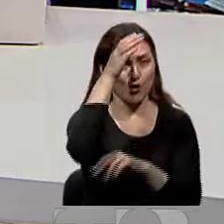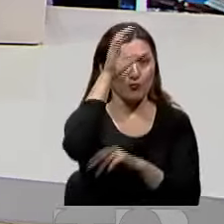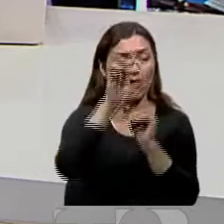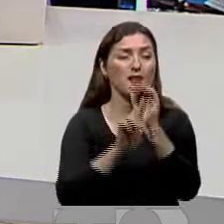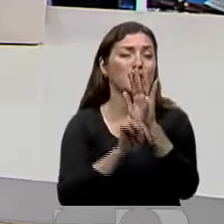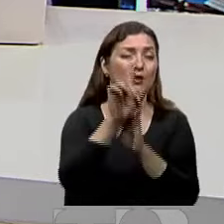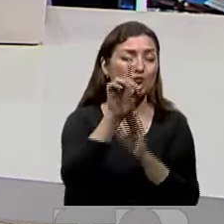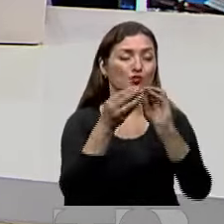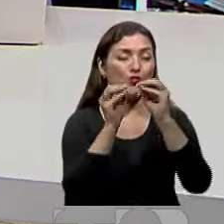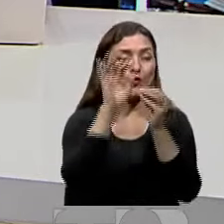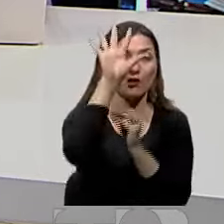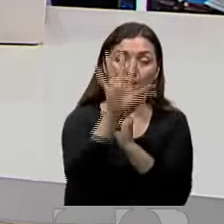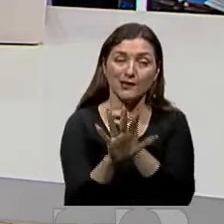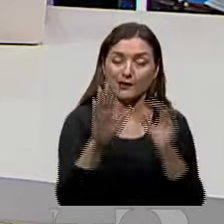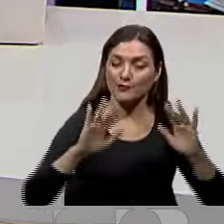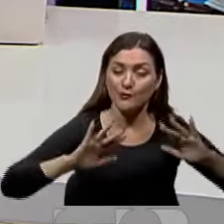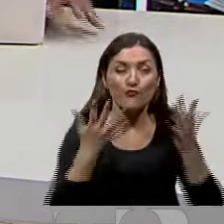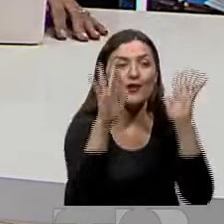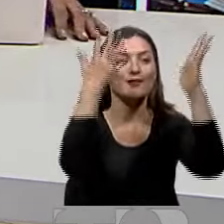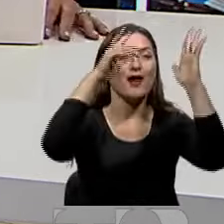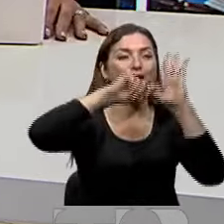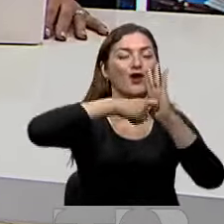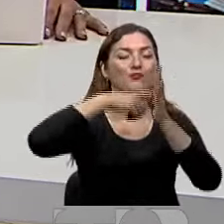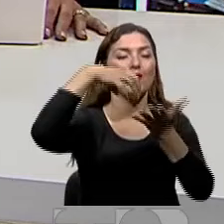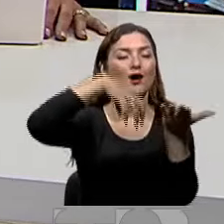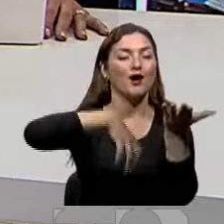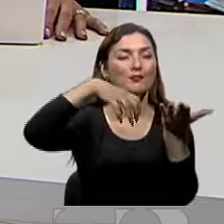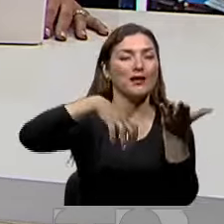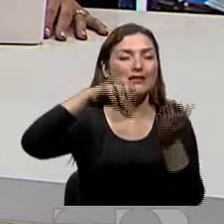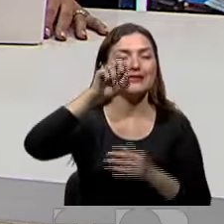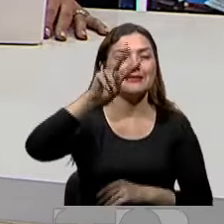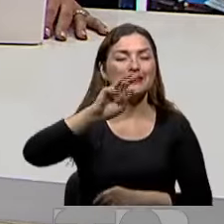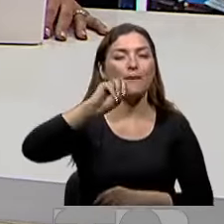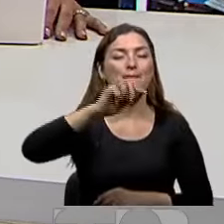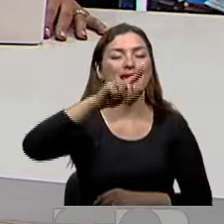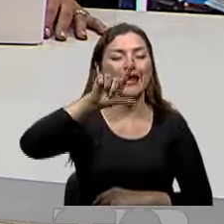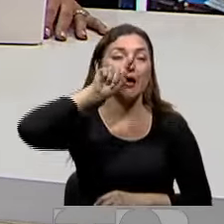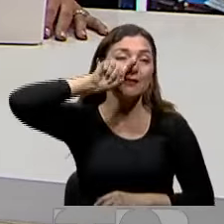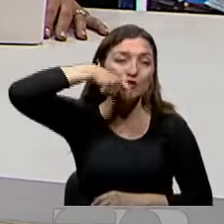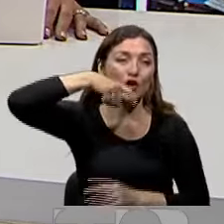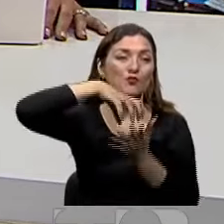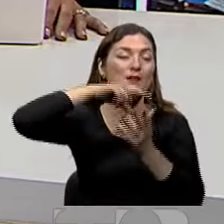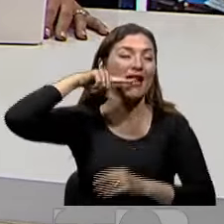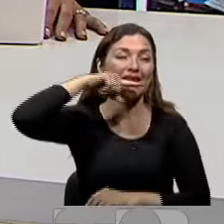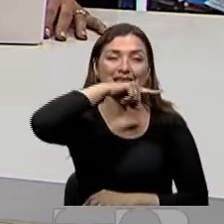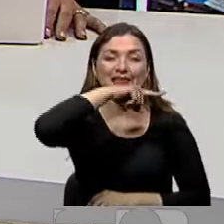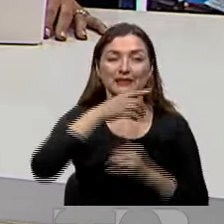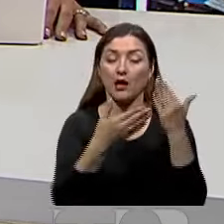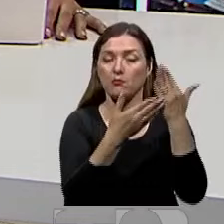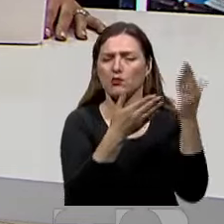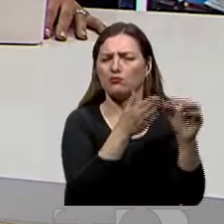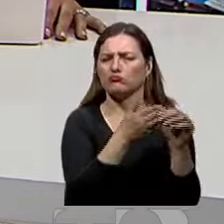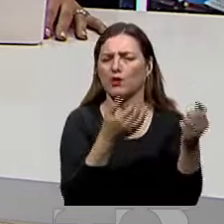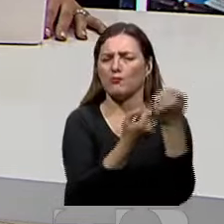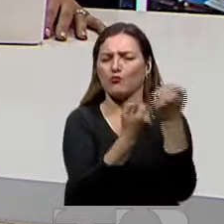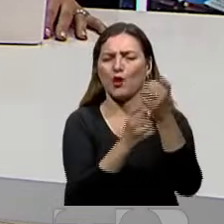desarrolló la quinta edición del Festival del Cuy, esto en la parroquia de San Miguel, en Azogues, provincia de Cañar. Con este evento se busca